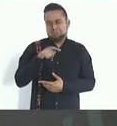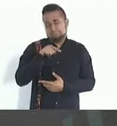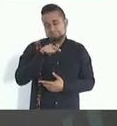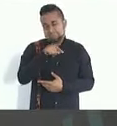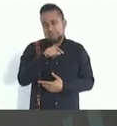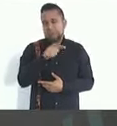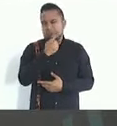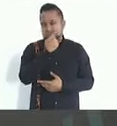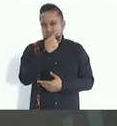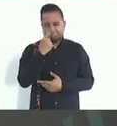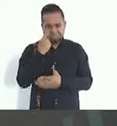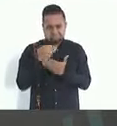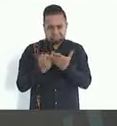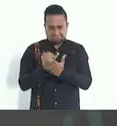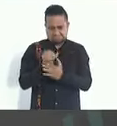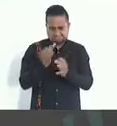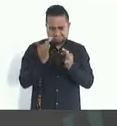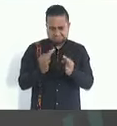decisión